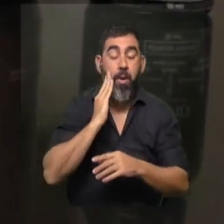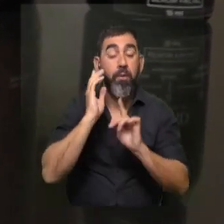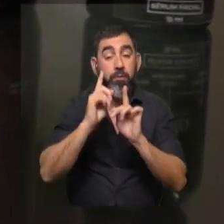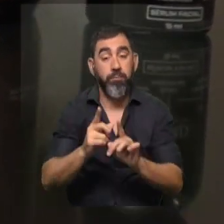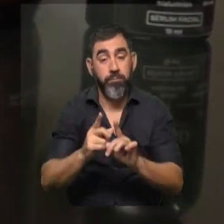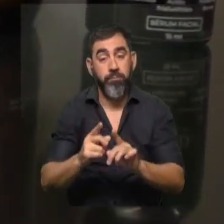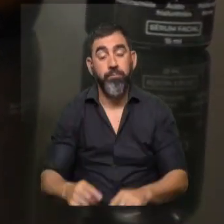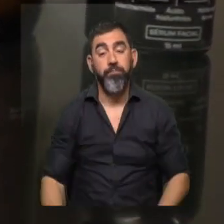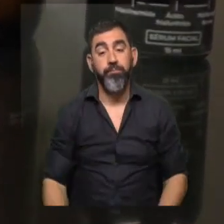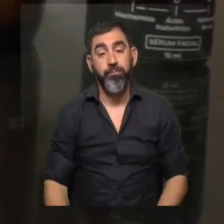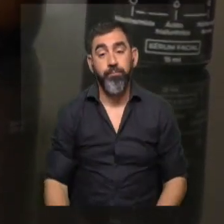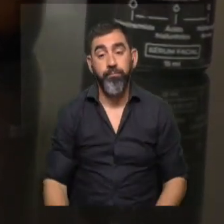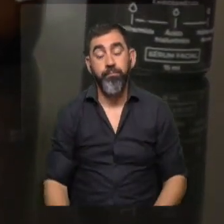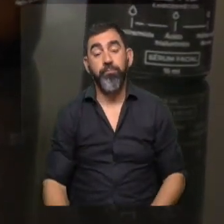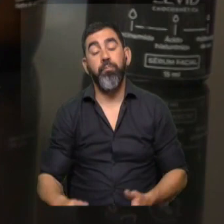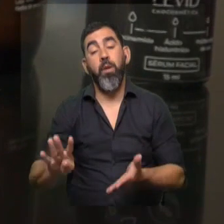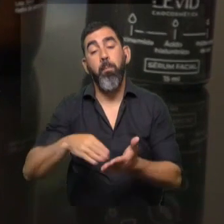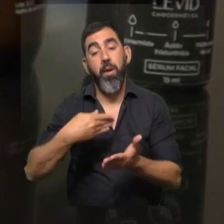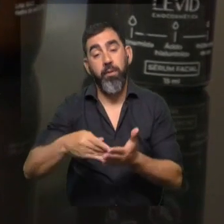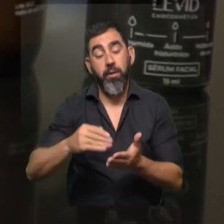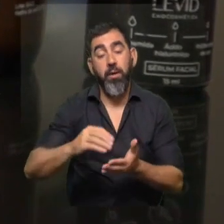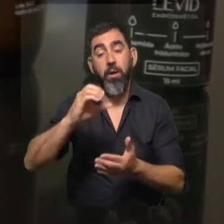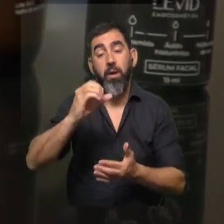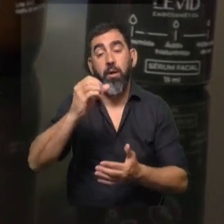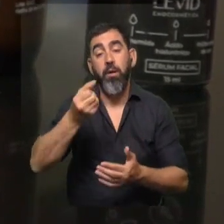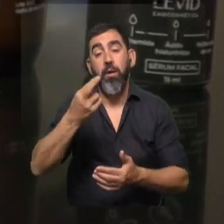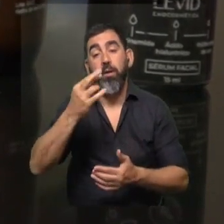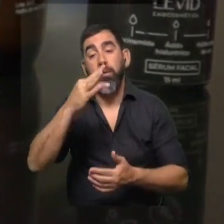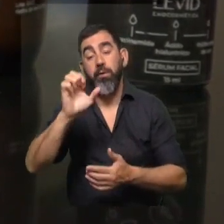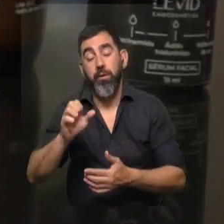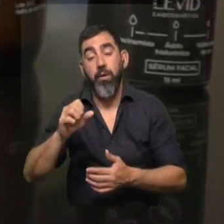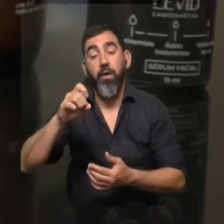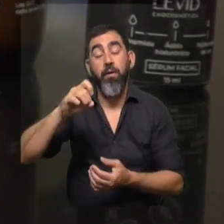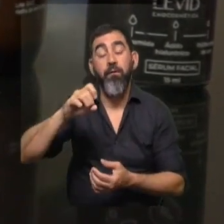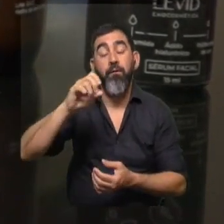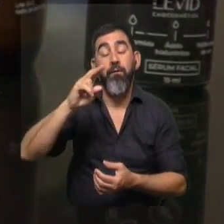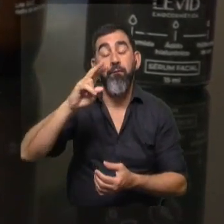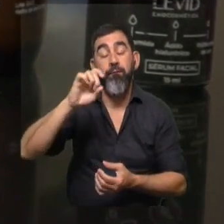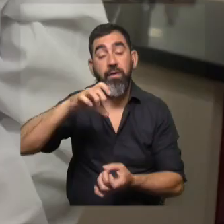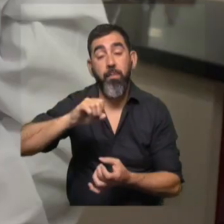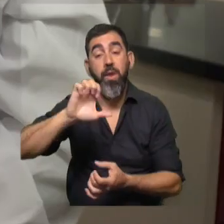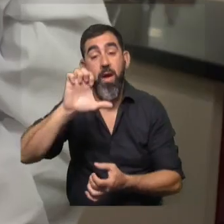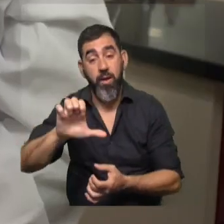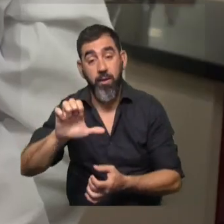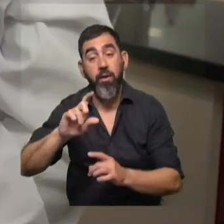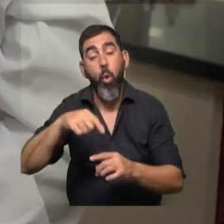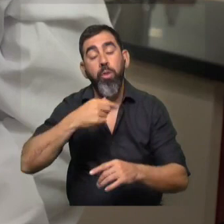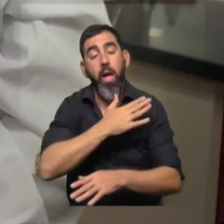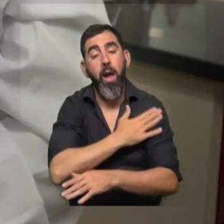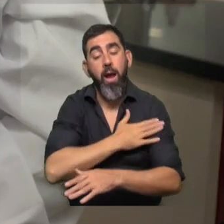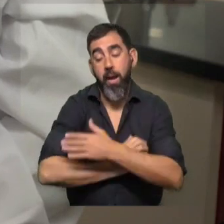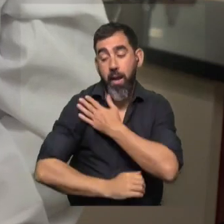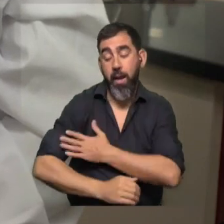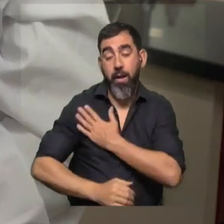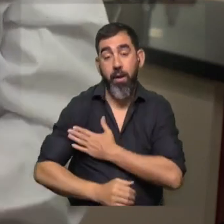tiene los polifenoles de uva, pero además tiene manteca de karité, tiene vitamina E, tiene ácido hialurónico, y una crema corporal que tiene extracto de